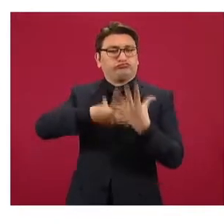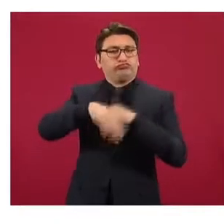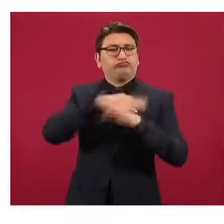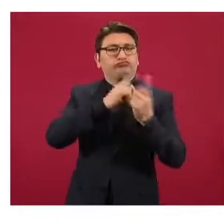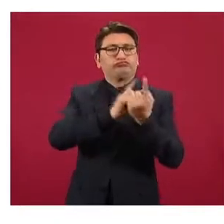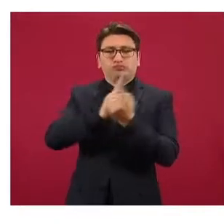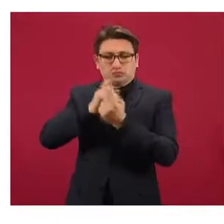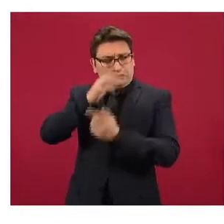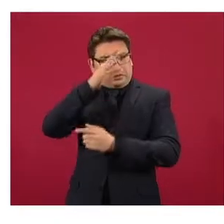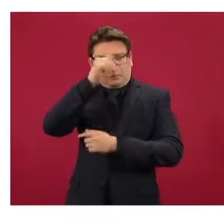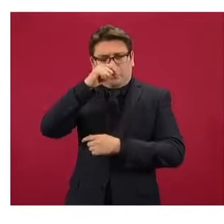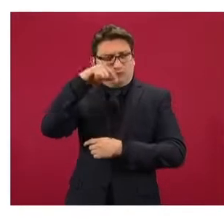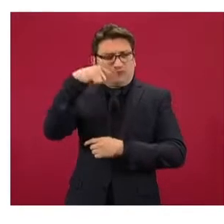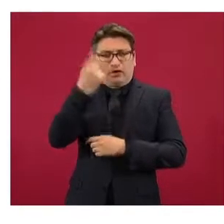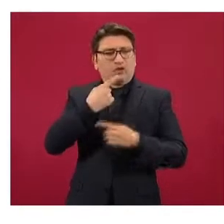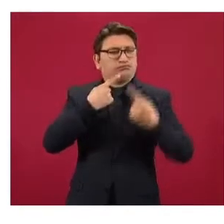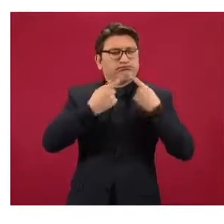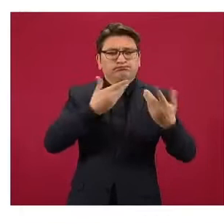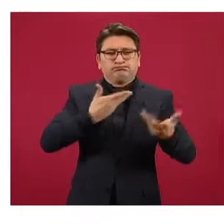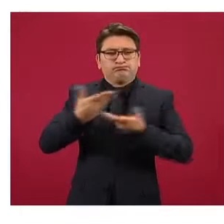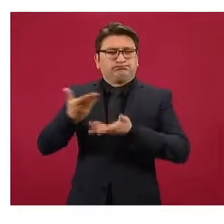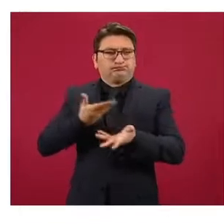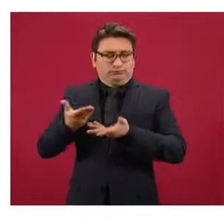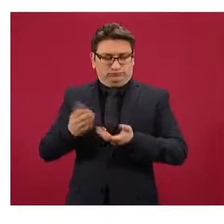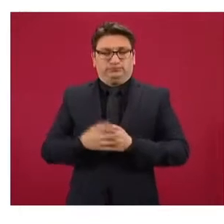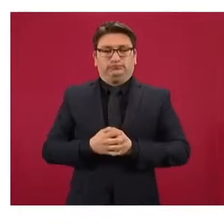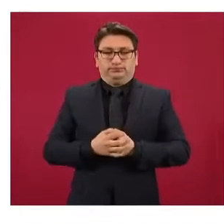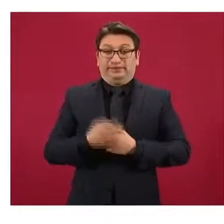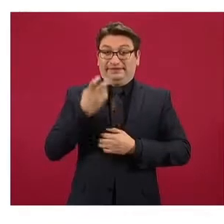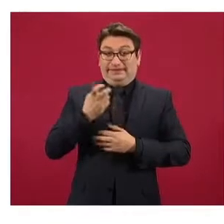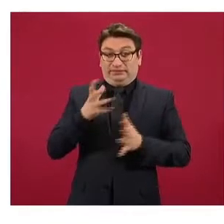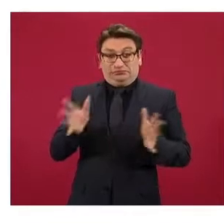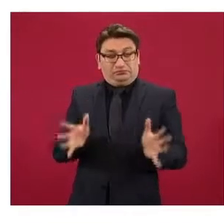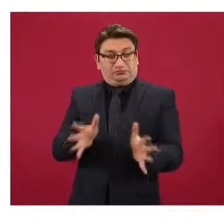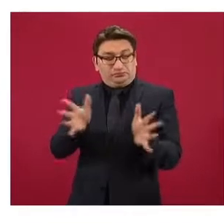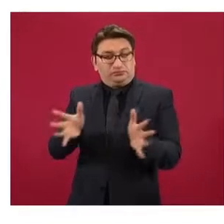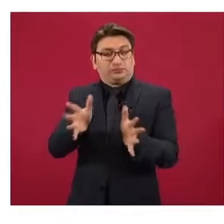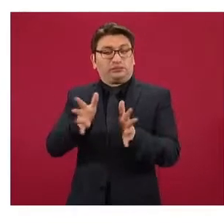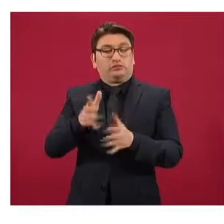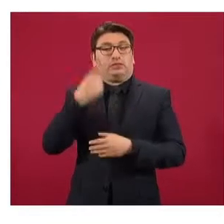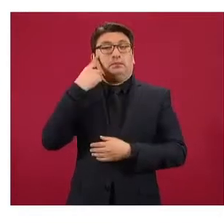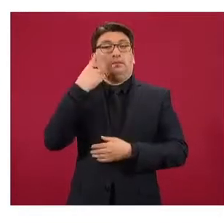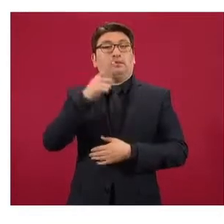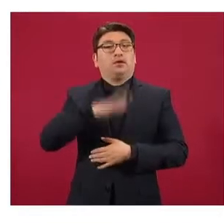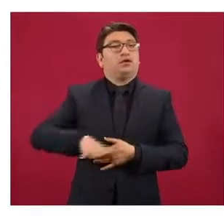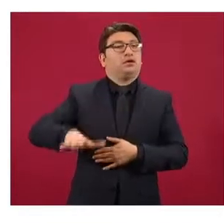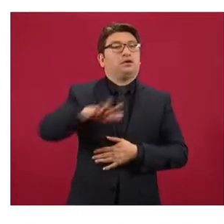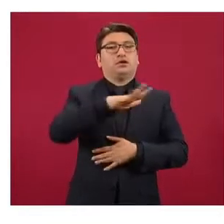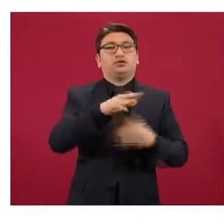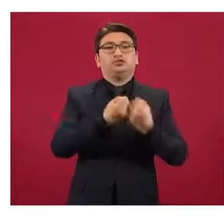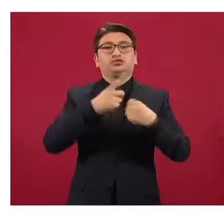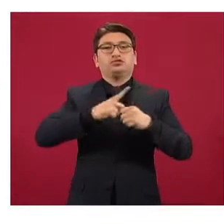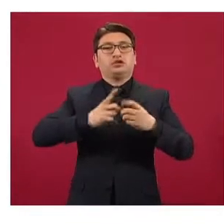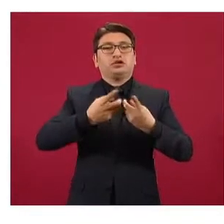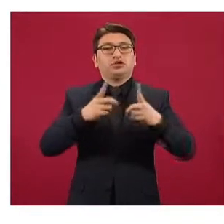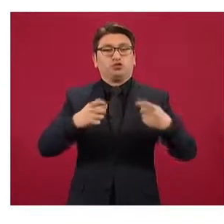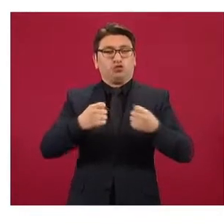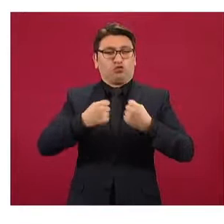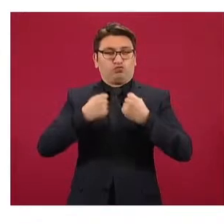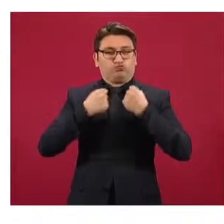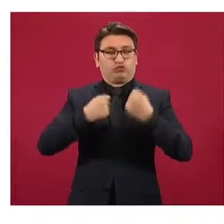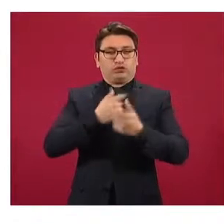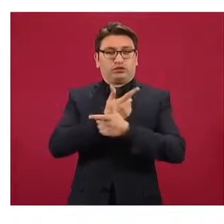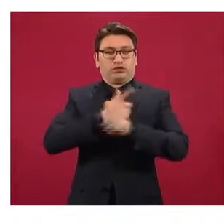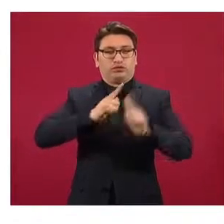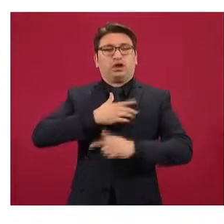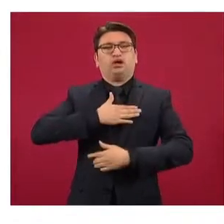acuerdos y la colaboración e impulsa de ese modo el desarrollo de sociedades fuertes, libres y